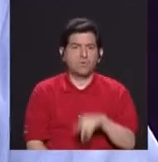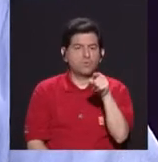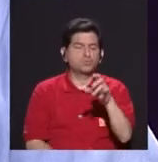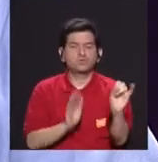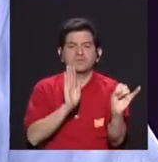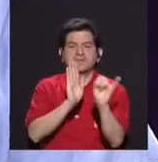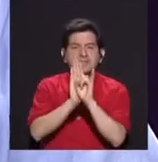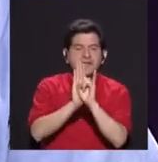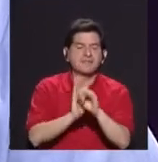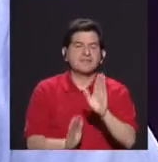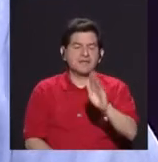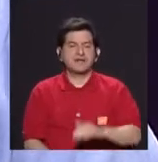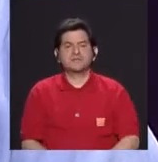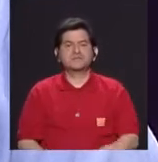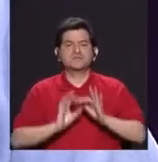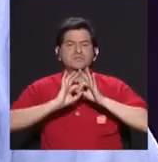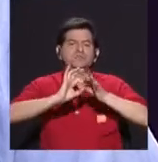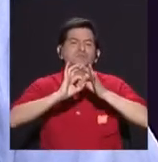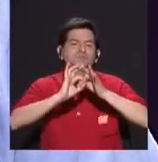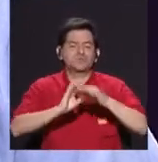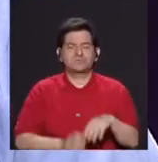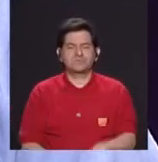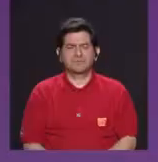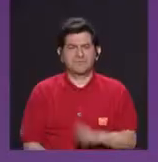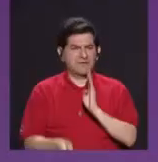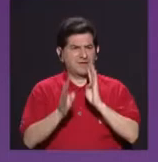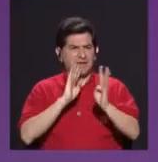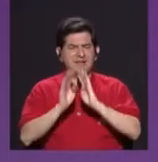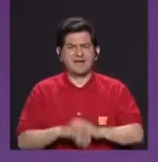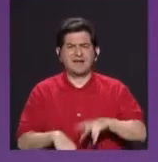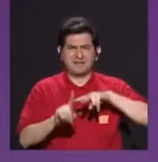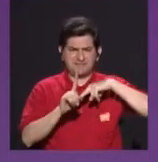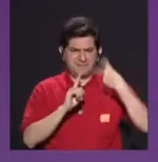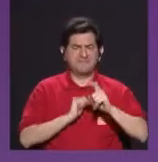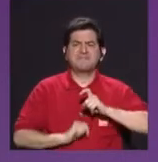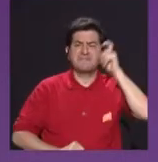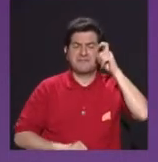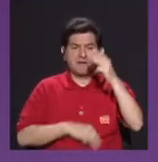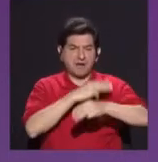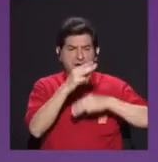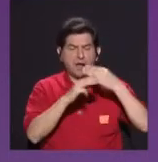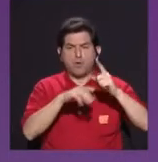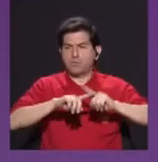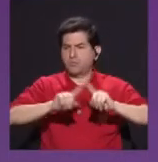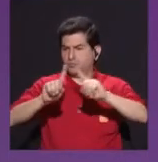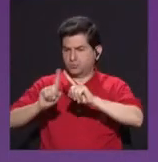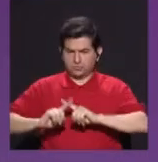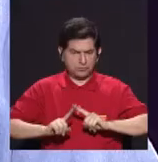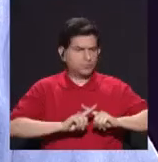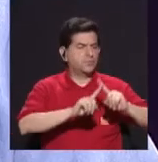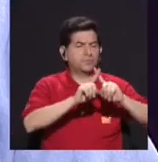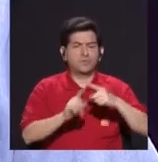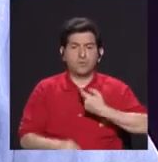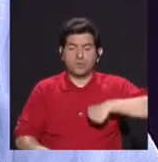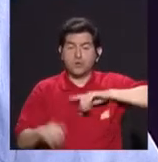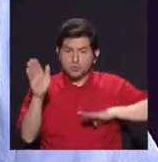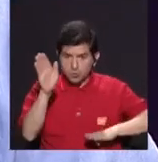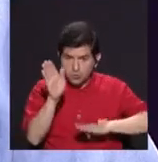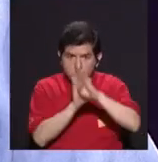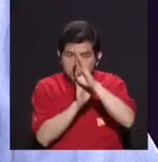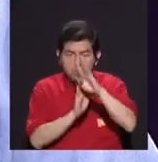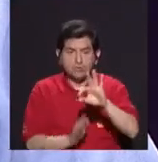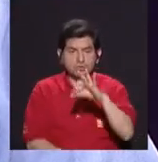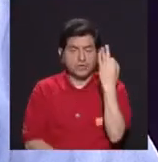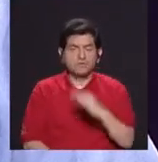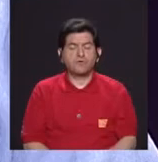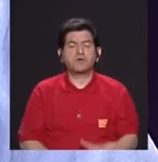identidad tu sexualidad lo que te habla la perspectiva de género es que hay un mundo diverso en el cual no debemos de desarrollar de una manera